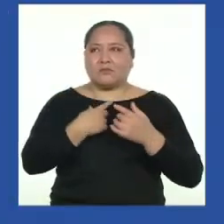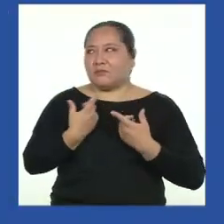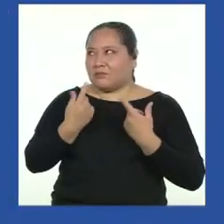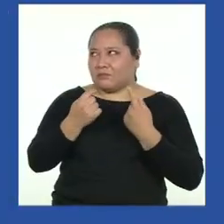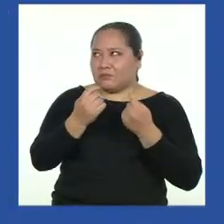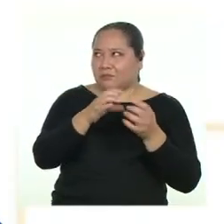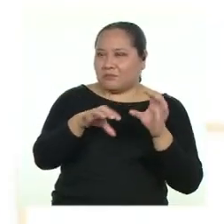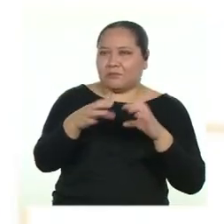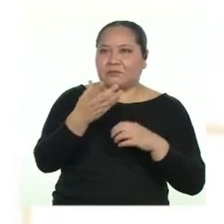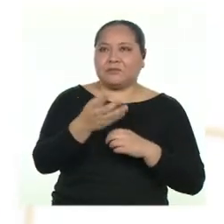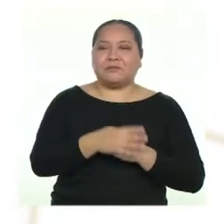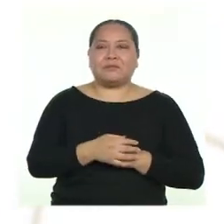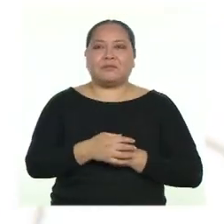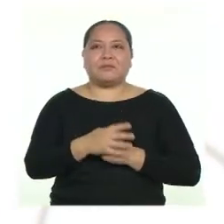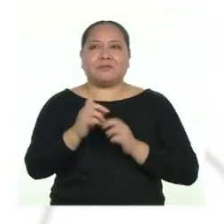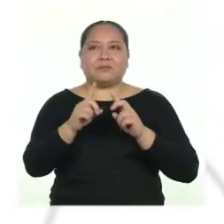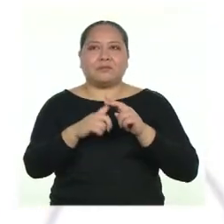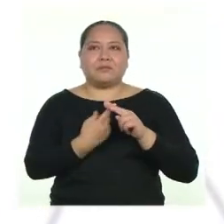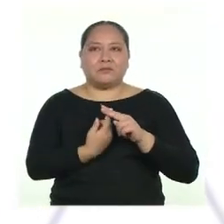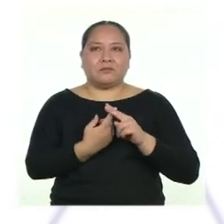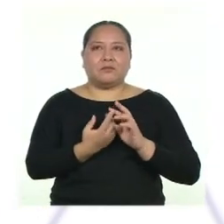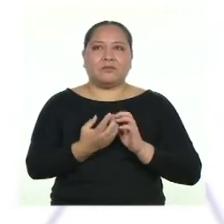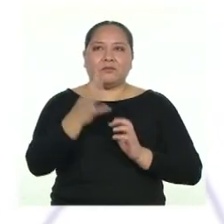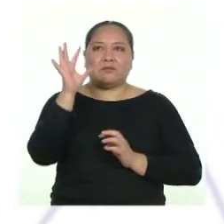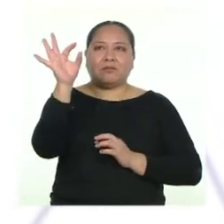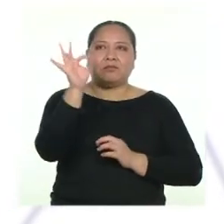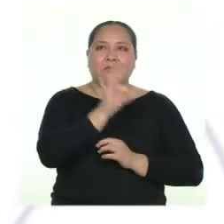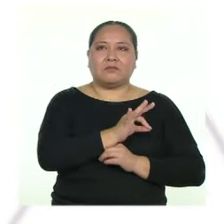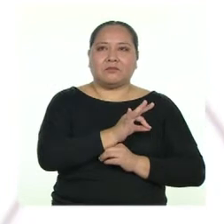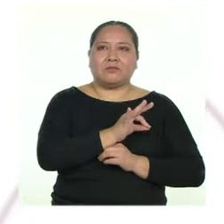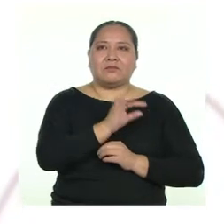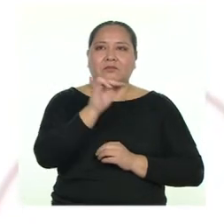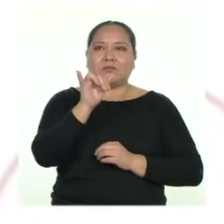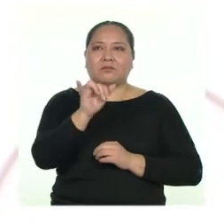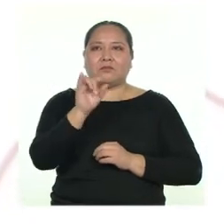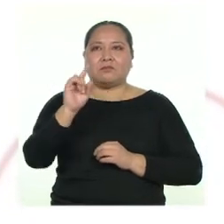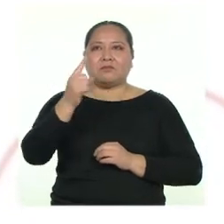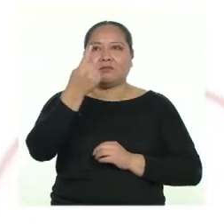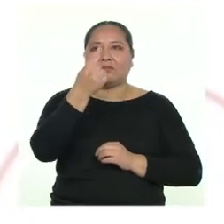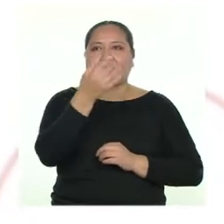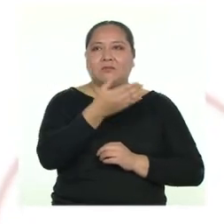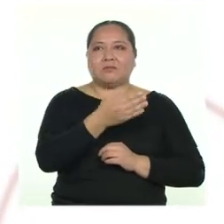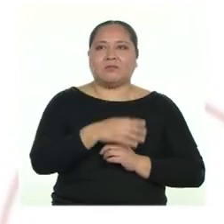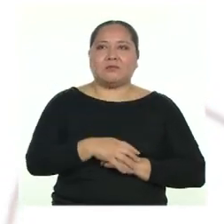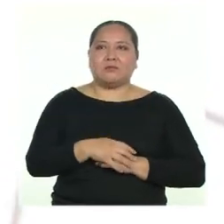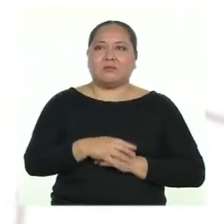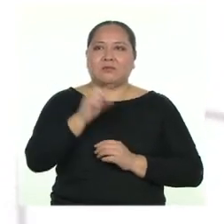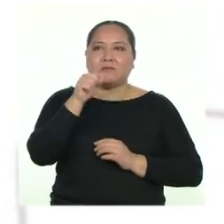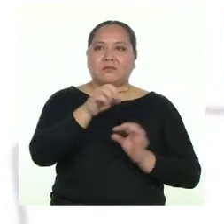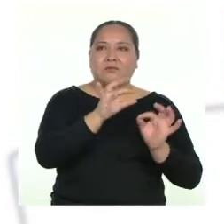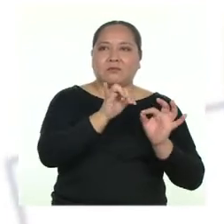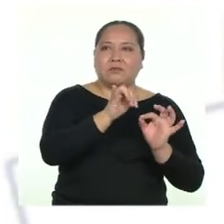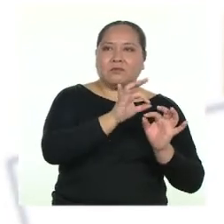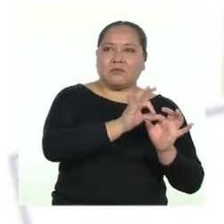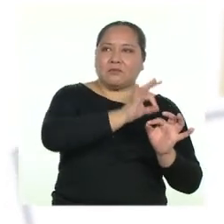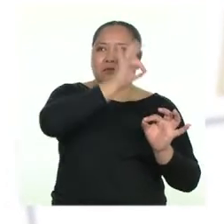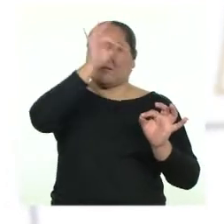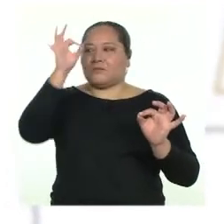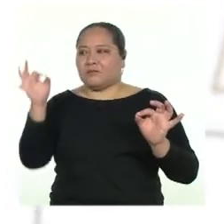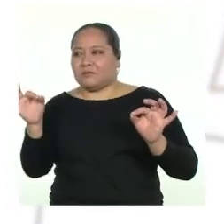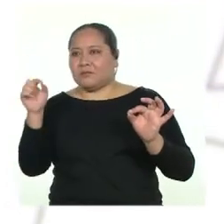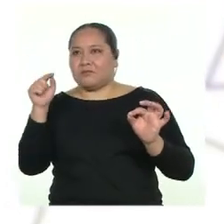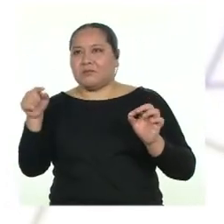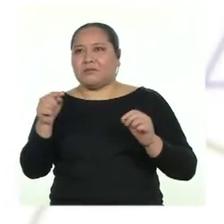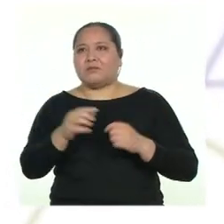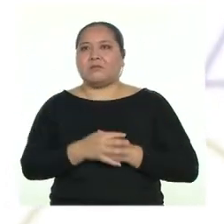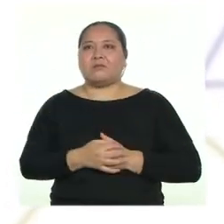hacerlo. Para comenzar, voy a despejar y en la primera ecuación. Luego reemplazamos y en la segunda ecuación